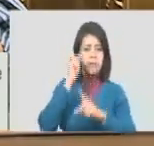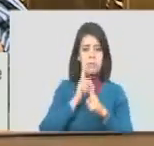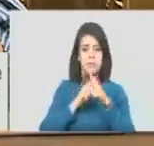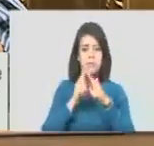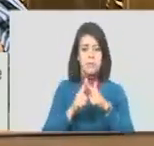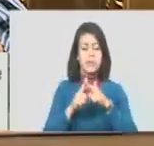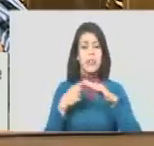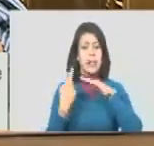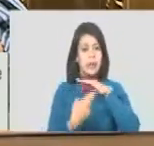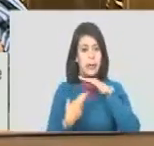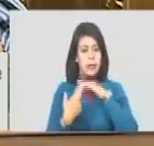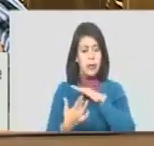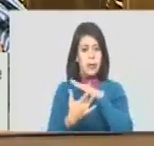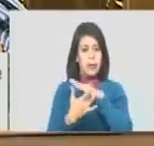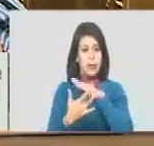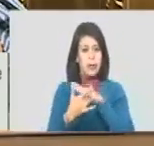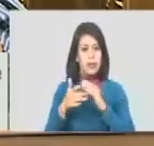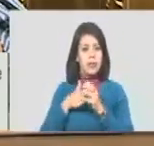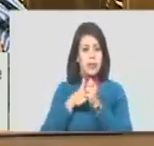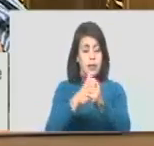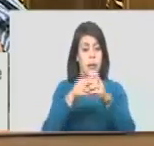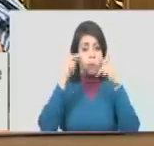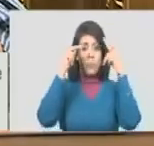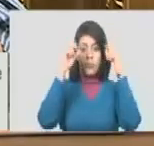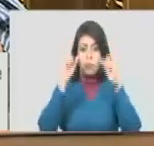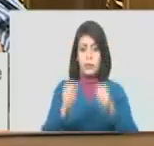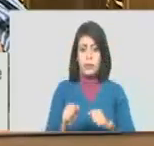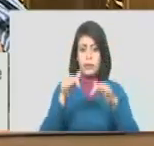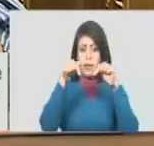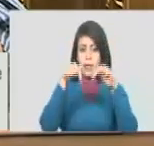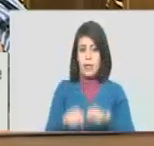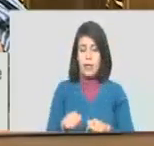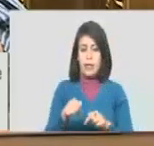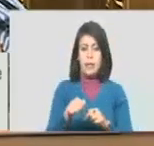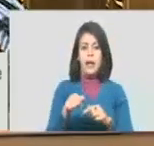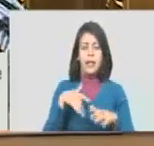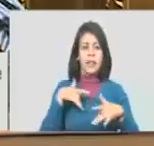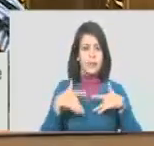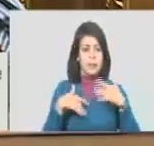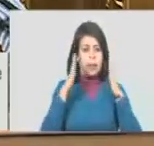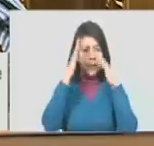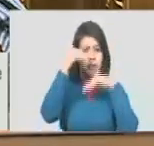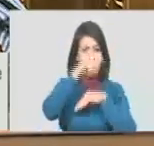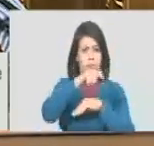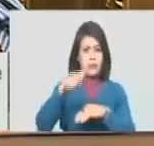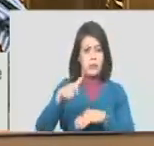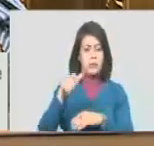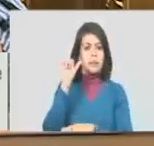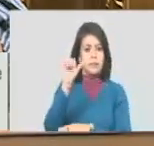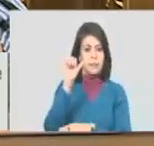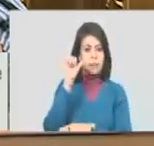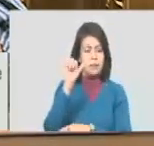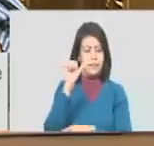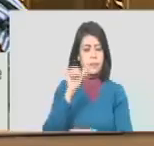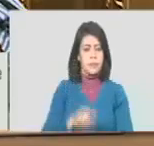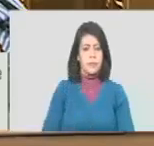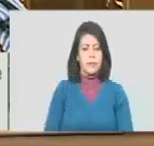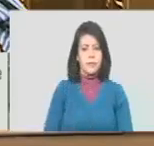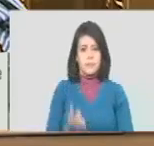de técnicos, dirigentes y profesionales en estas áreas para la atención de personas con trastorno del